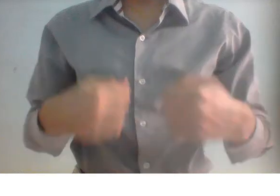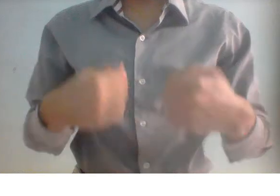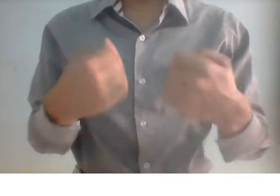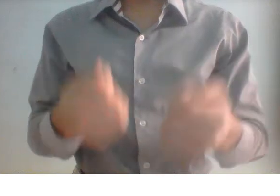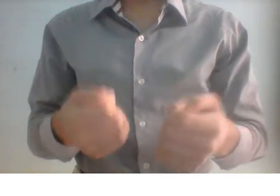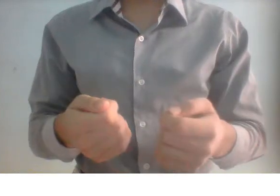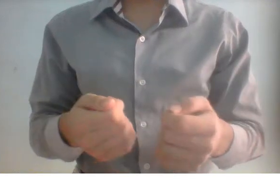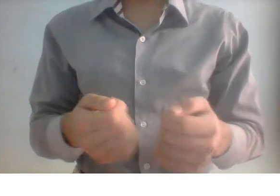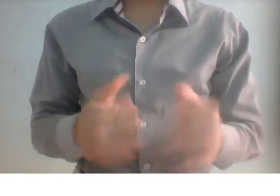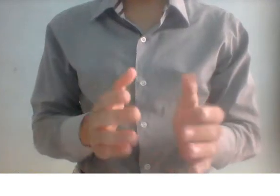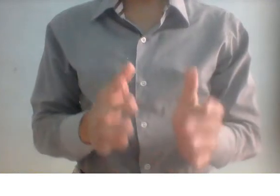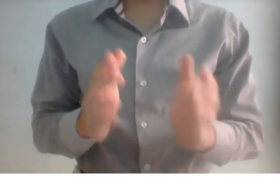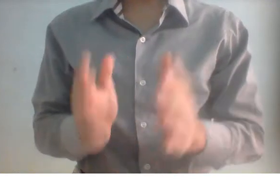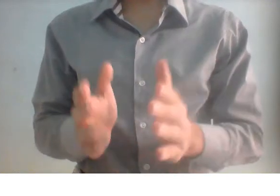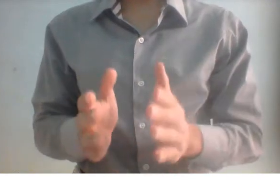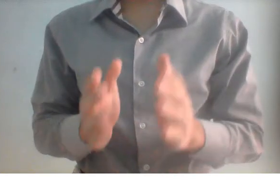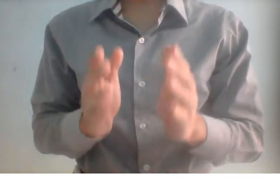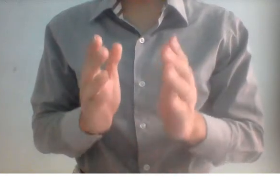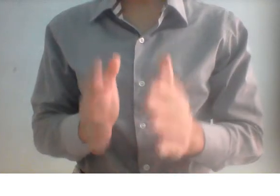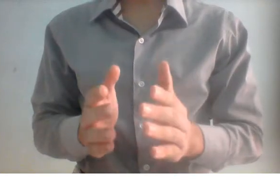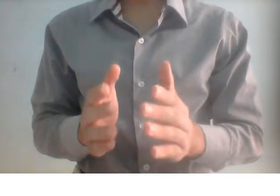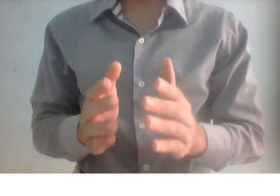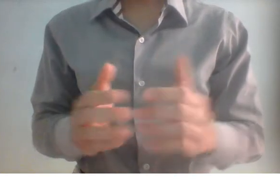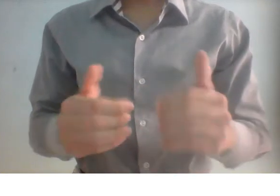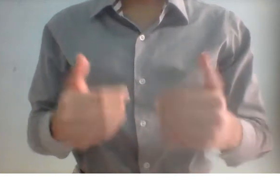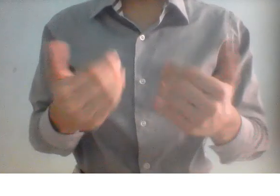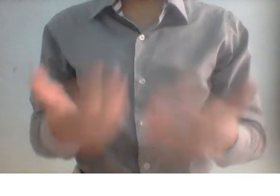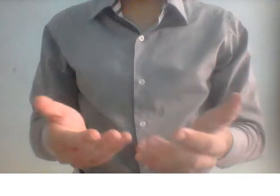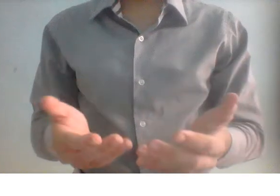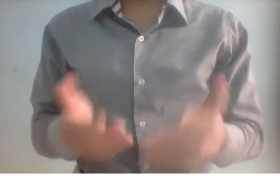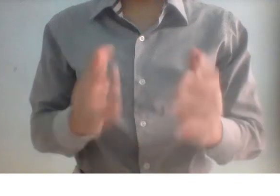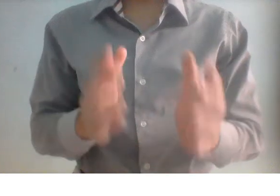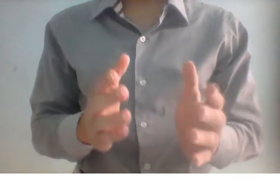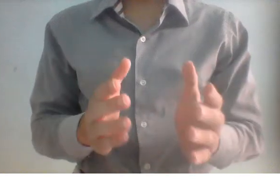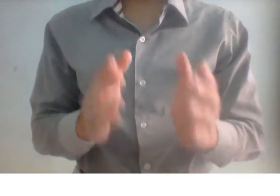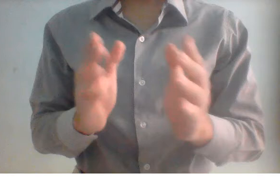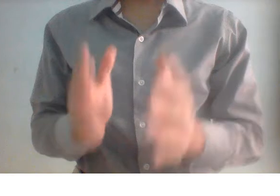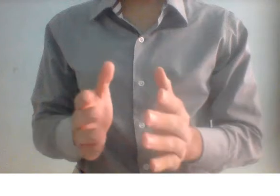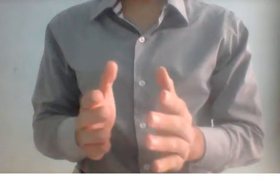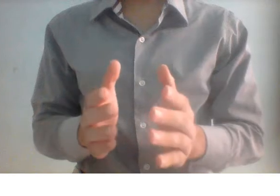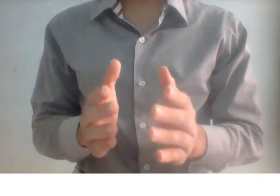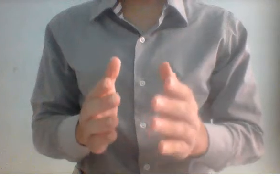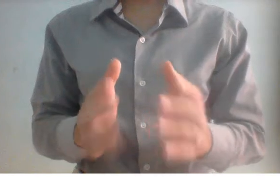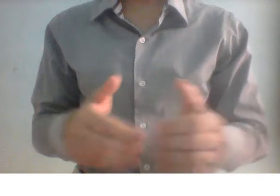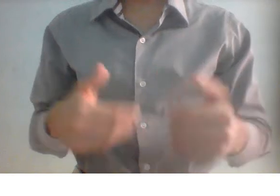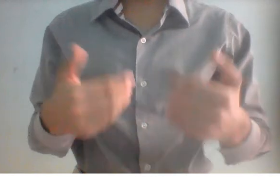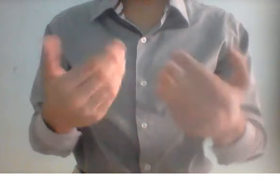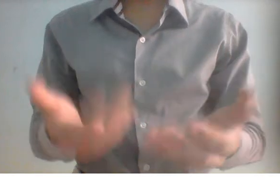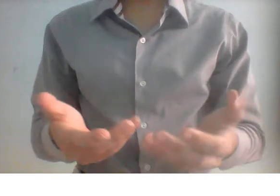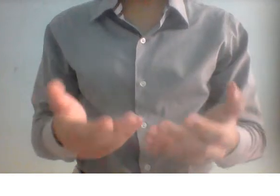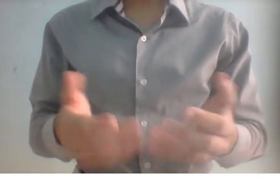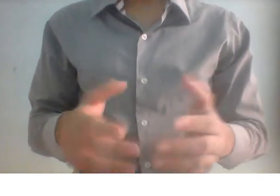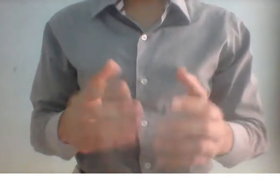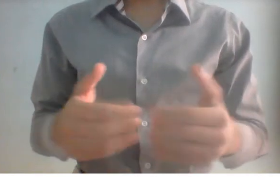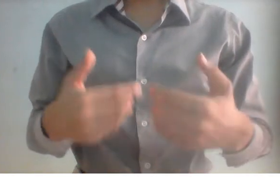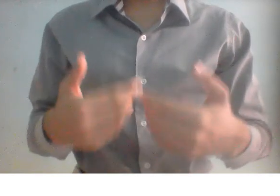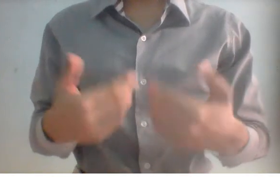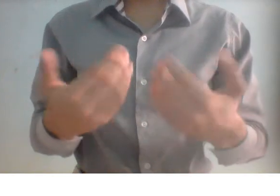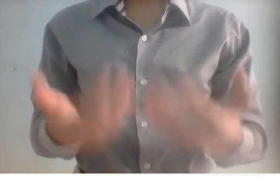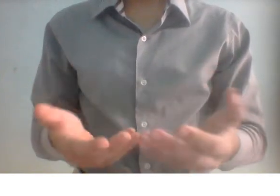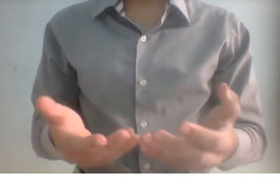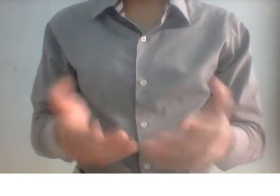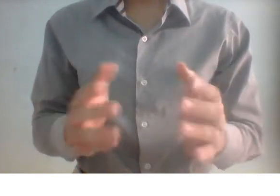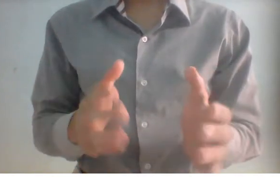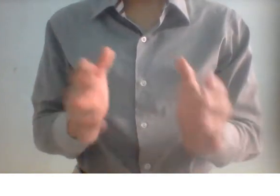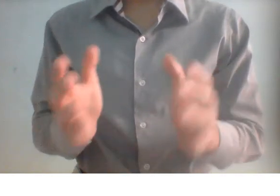2006, porque precisamente en estos acuerdos que se establecieron, lo que ocasiona es que el elemento que se suministra, que es etano, es a un